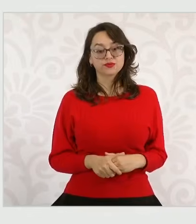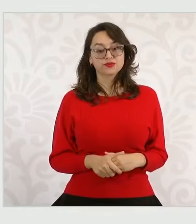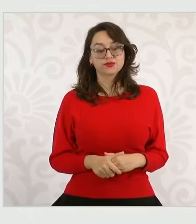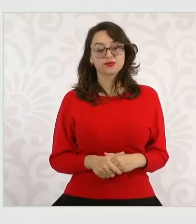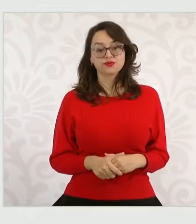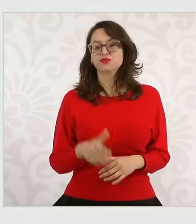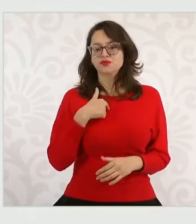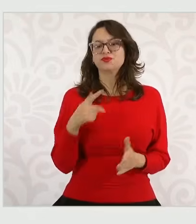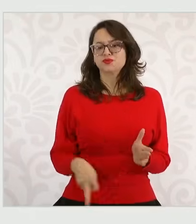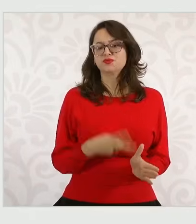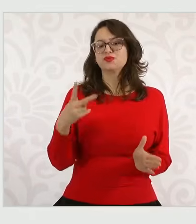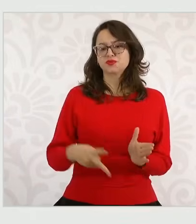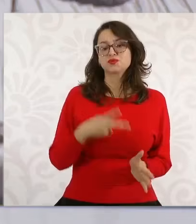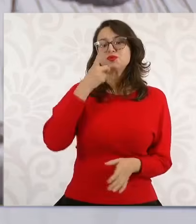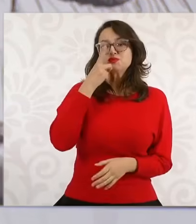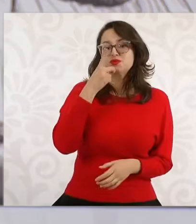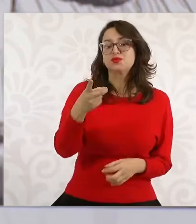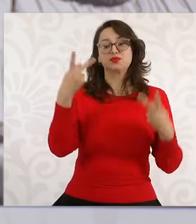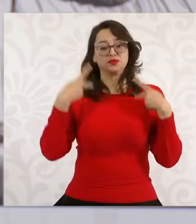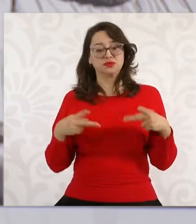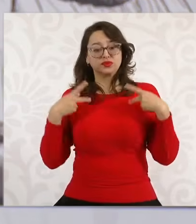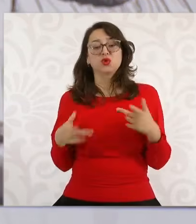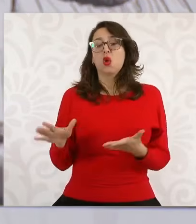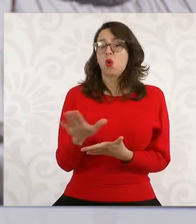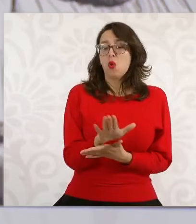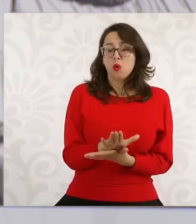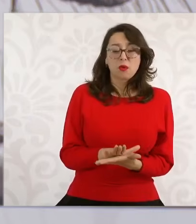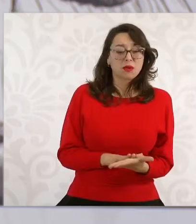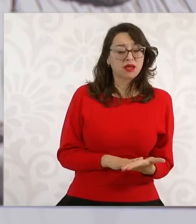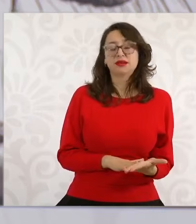Yo lo he dicho aquí, la gente más humilde